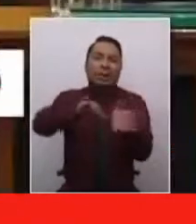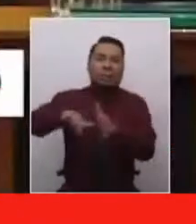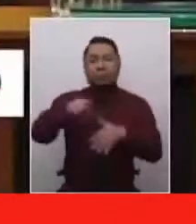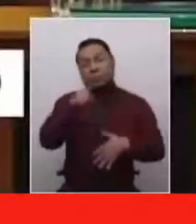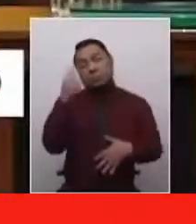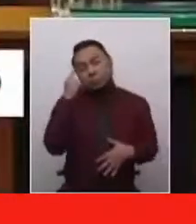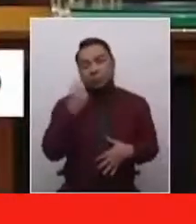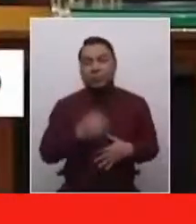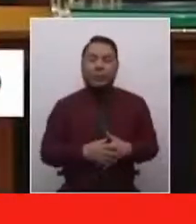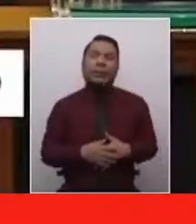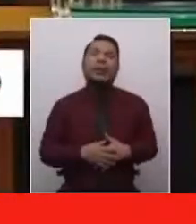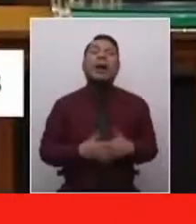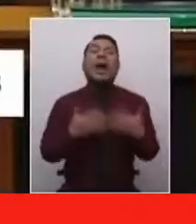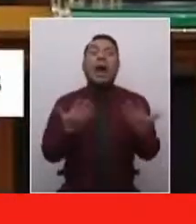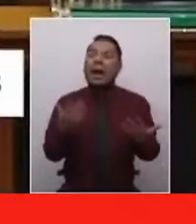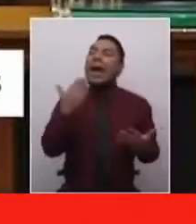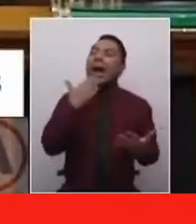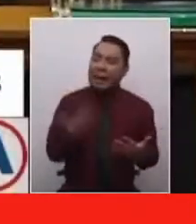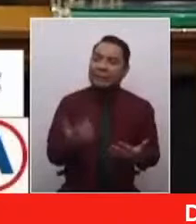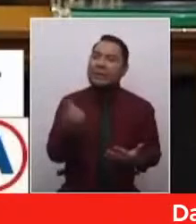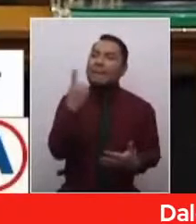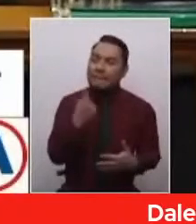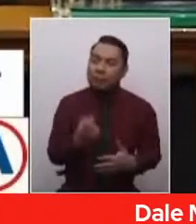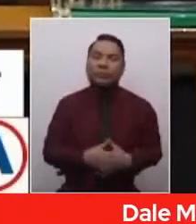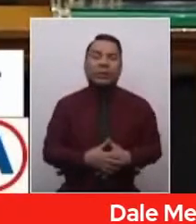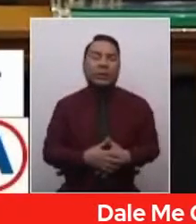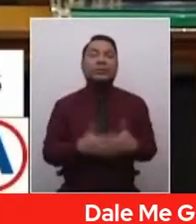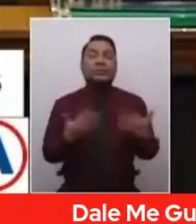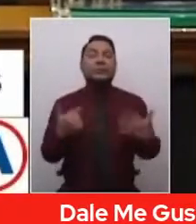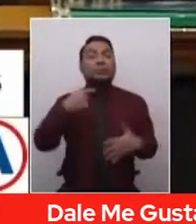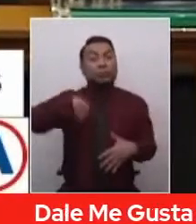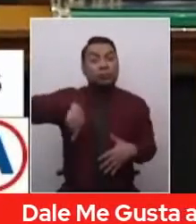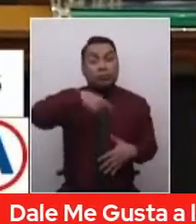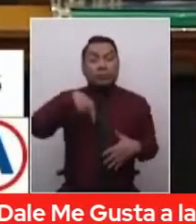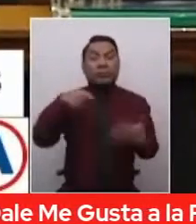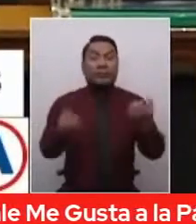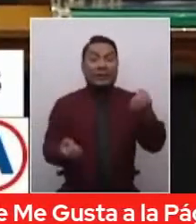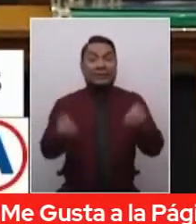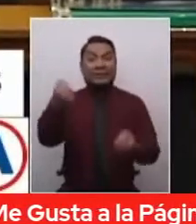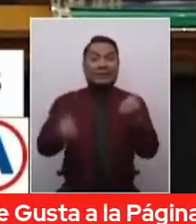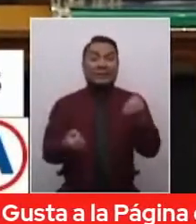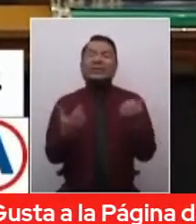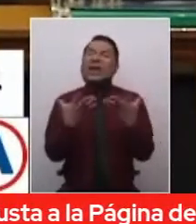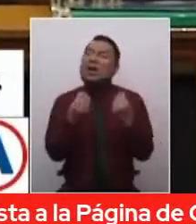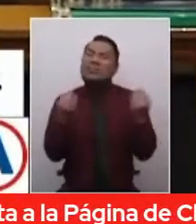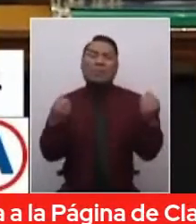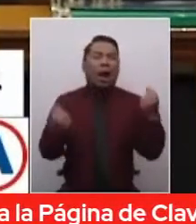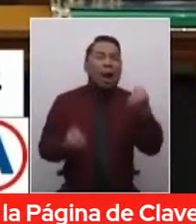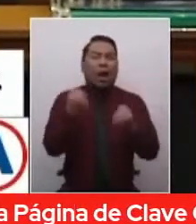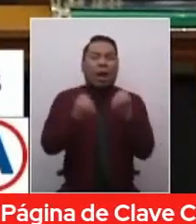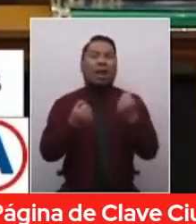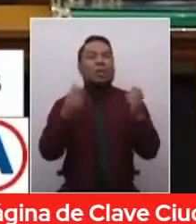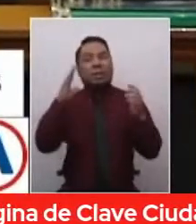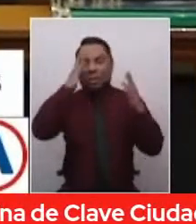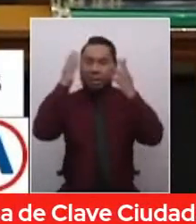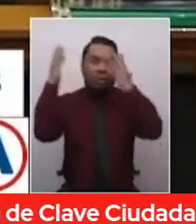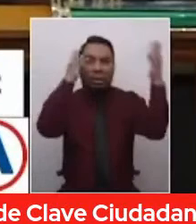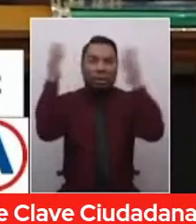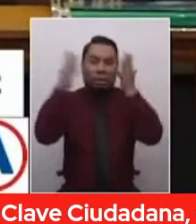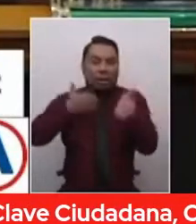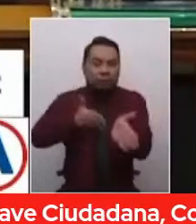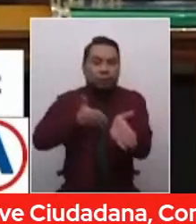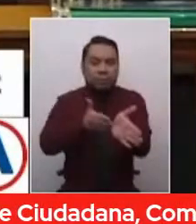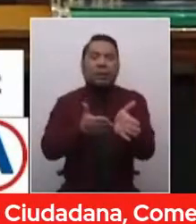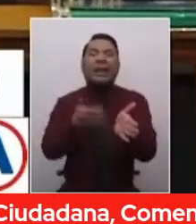Muchas gracias, Carlos, y te agradezco la pregunta. Mira, nosotros en el tránsito, que es demasiado violento, caótico, tenemos